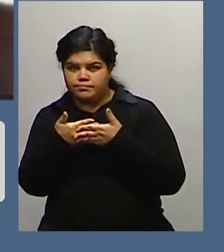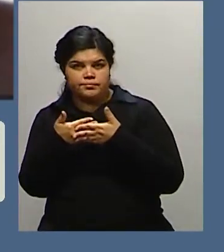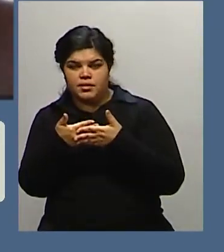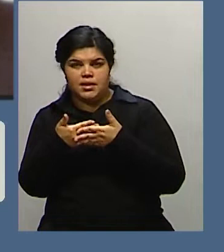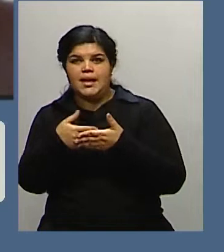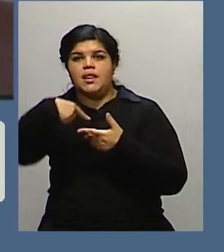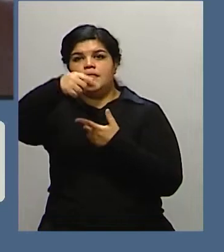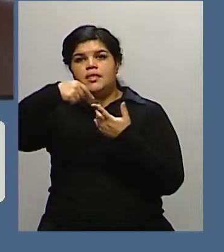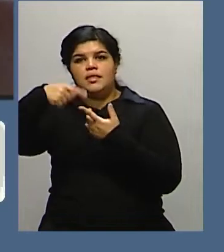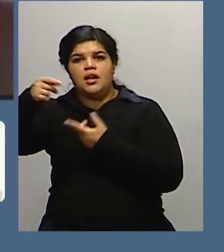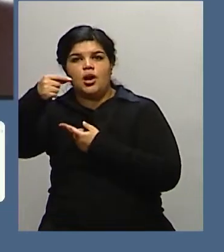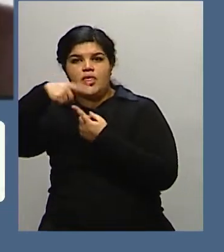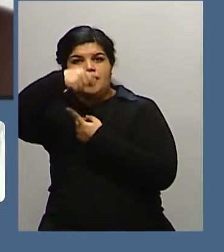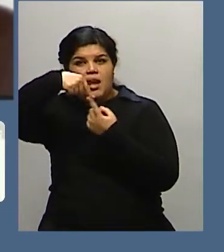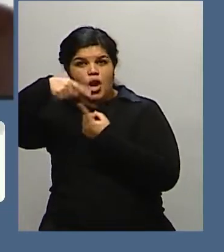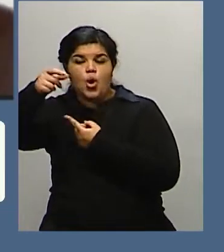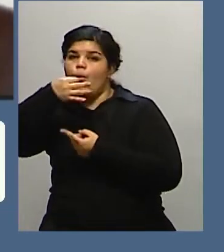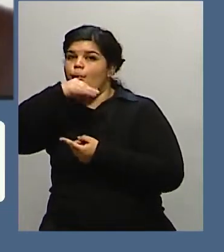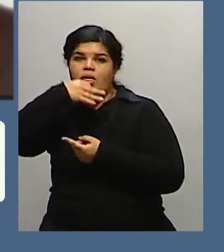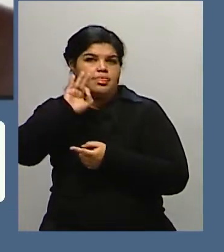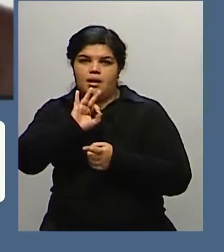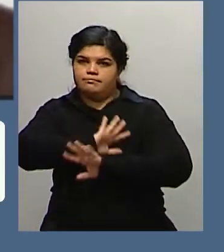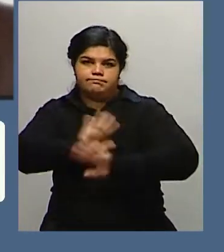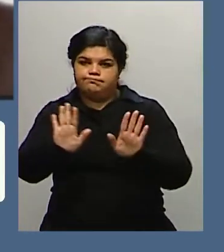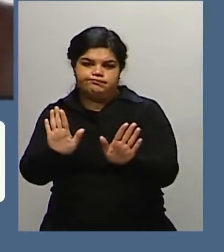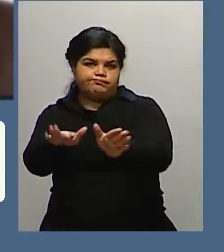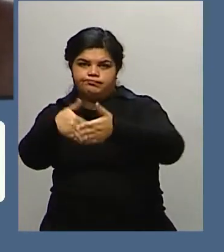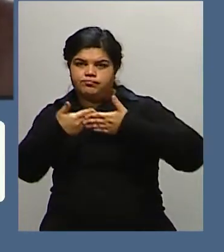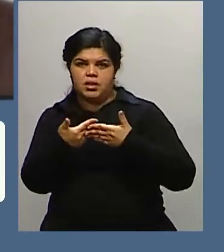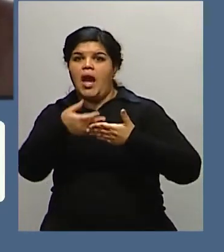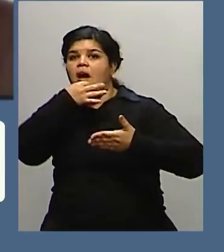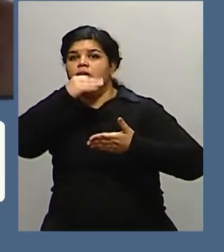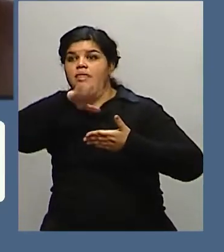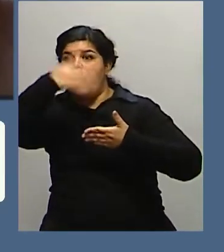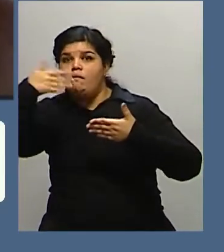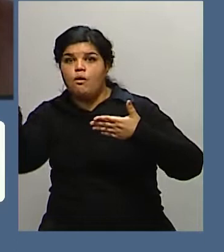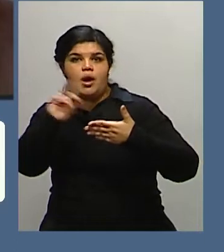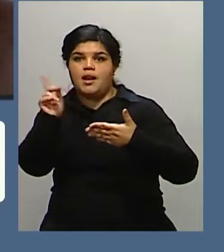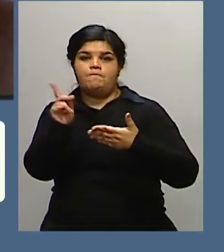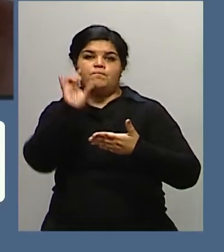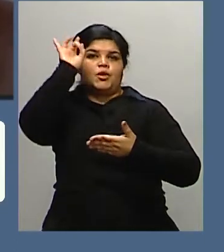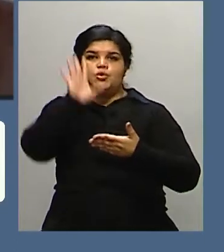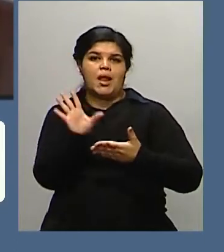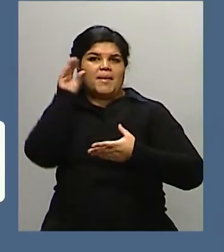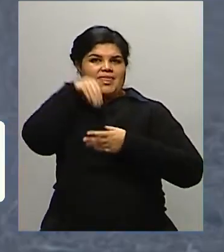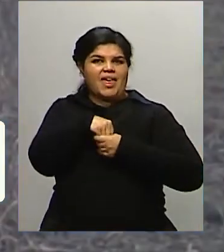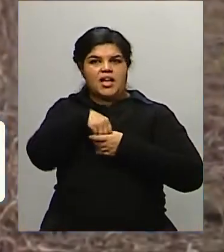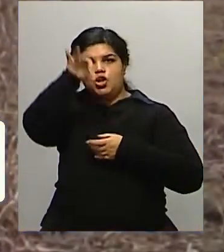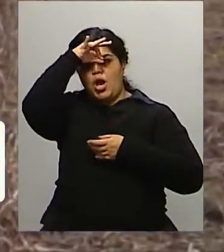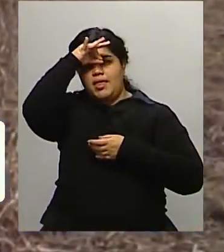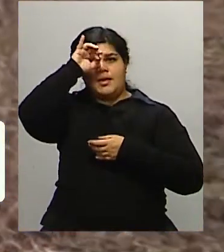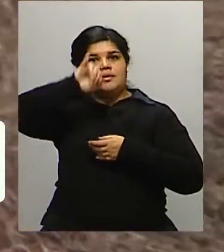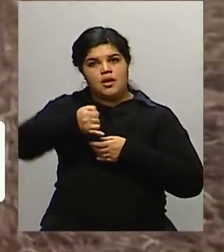de trigo, preocupada por el abastecimiento interno. Claro. Entonces, eso hace presumir que puede